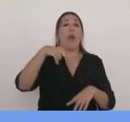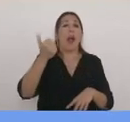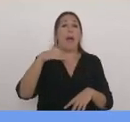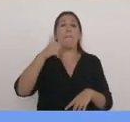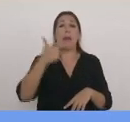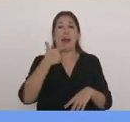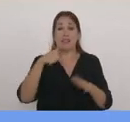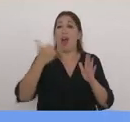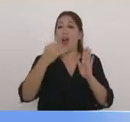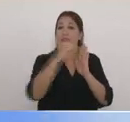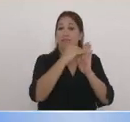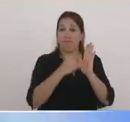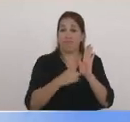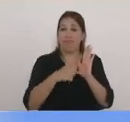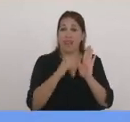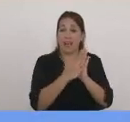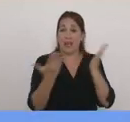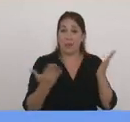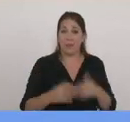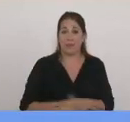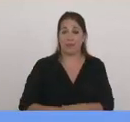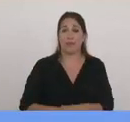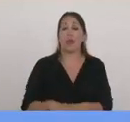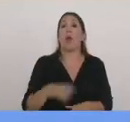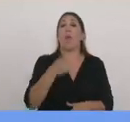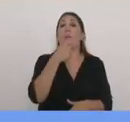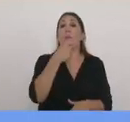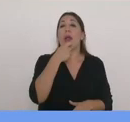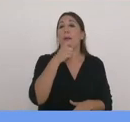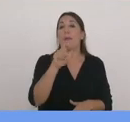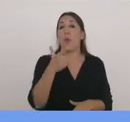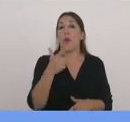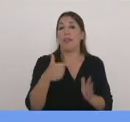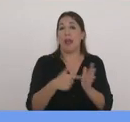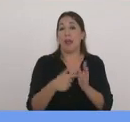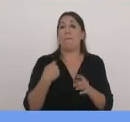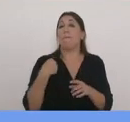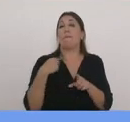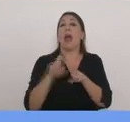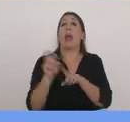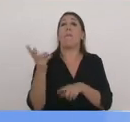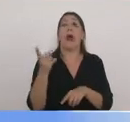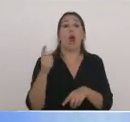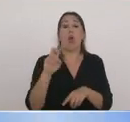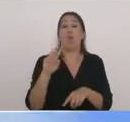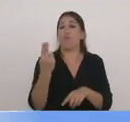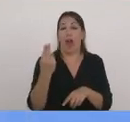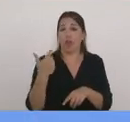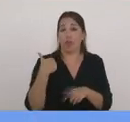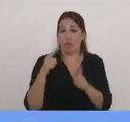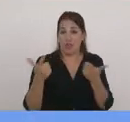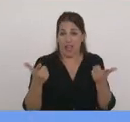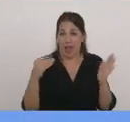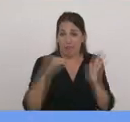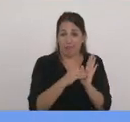no están. No están, por ejemplo, mis hermanos muertos. No